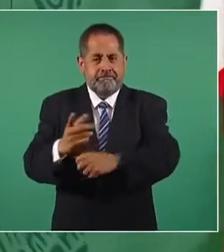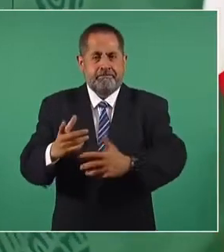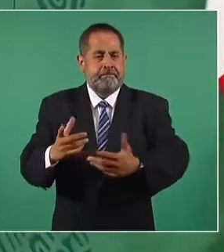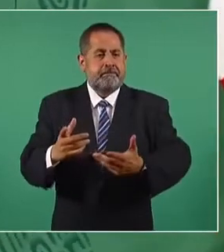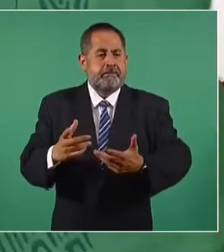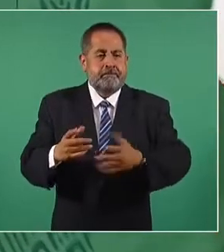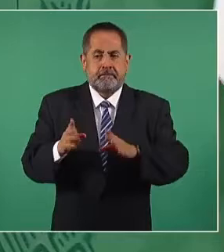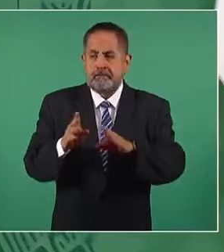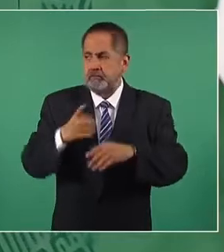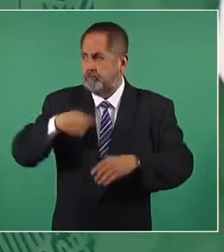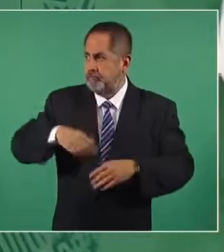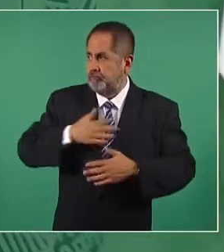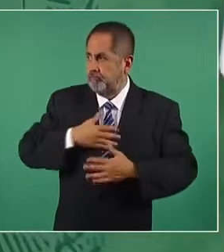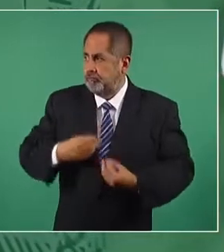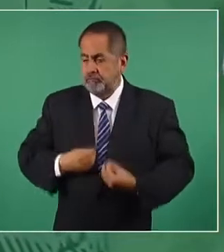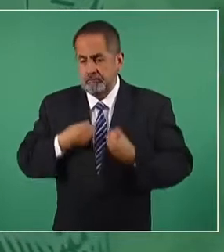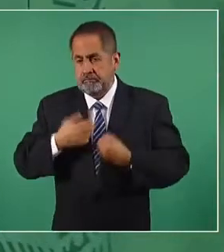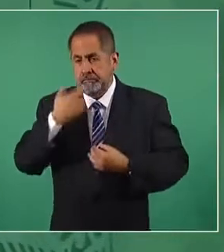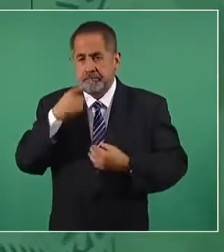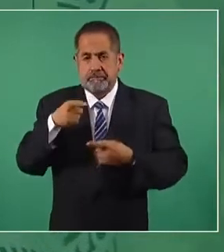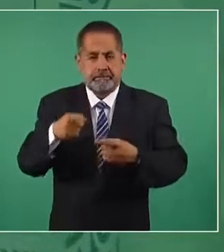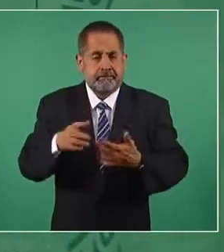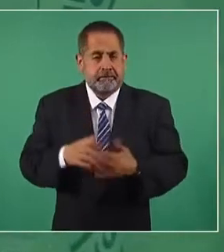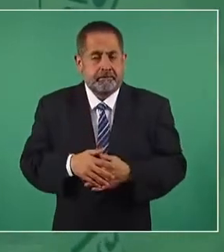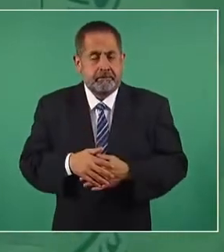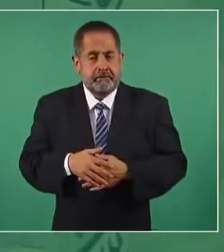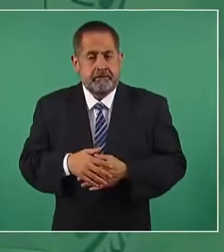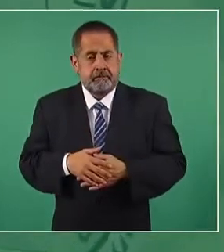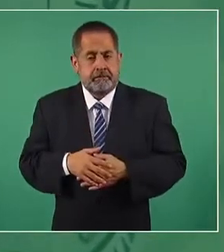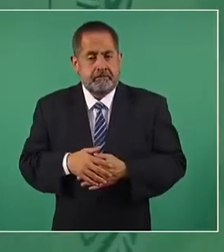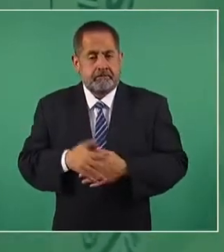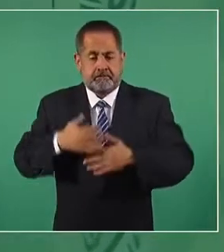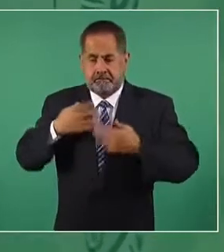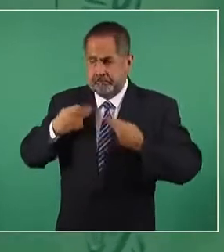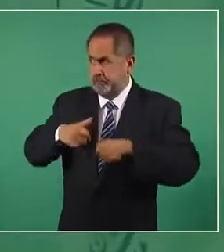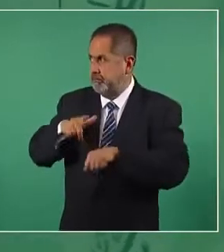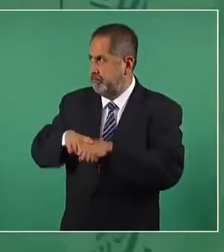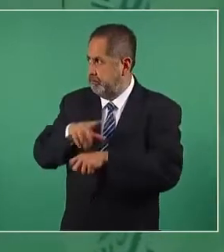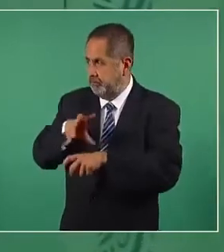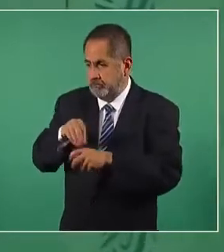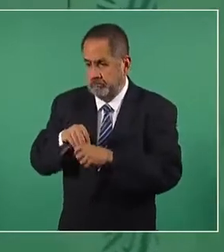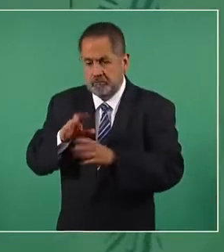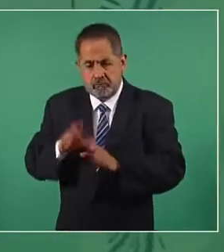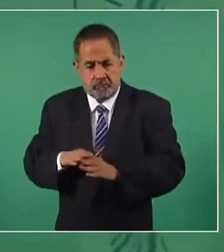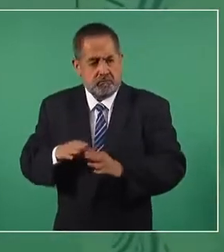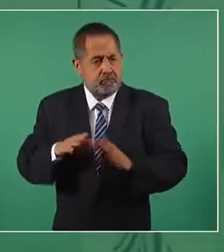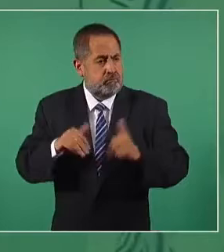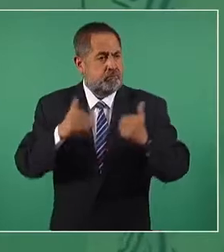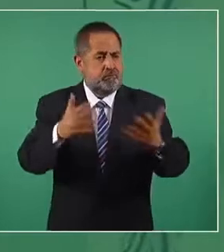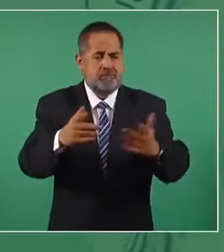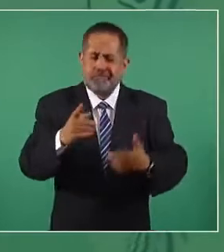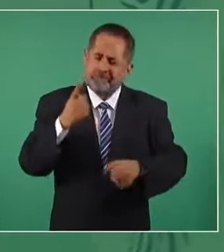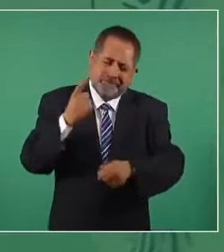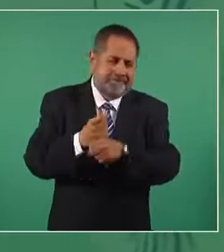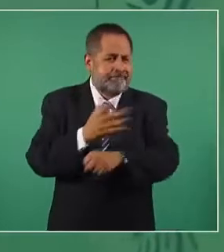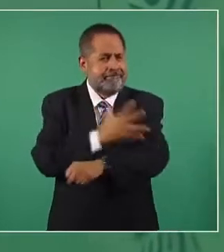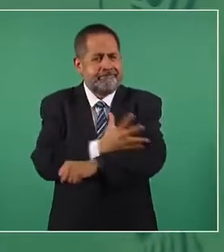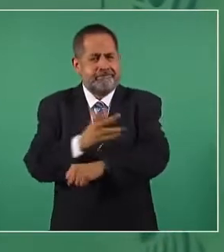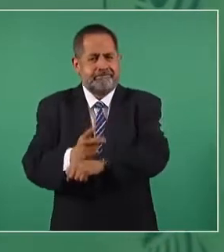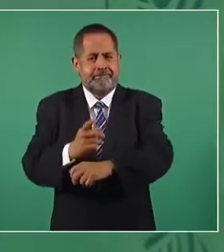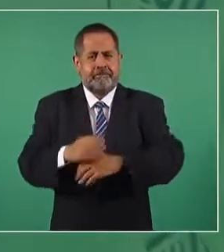en nuestra vida, en lo personal y en lo público. Para los jóvenes,